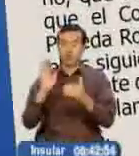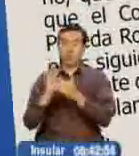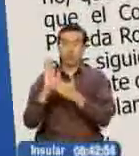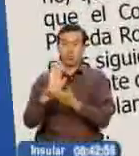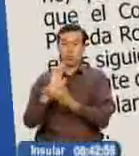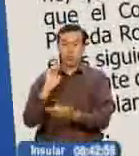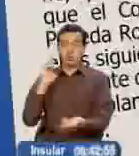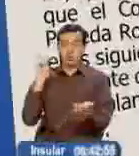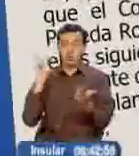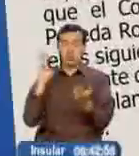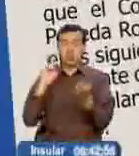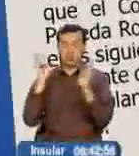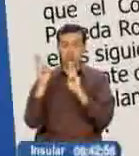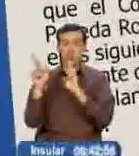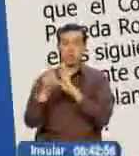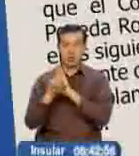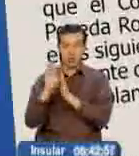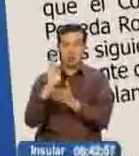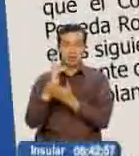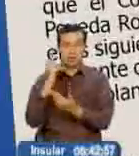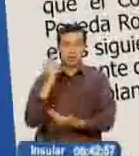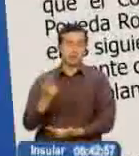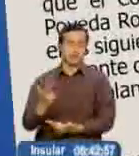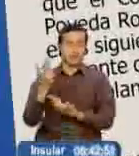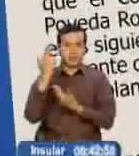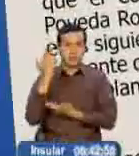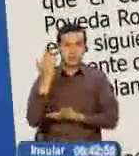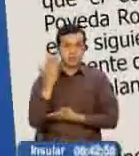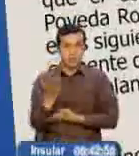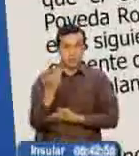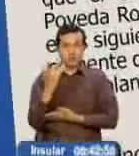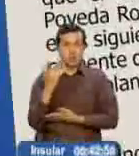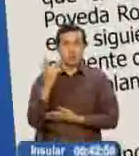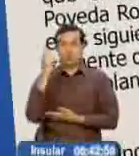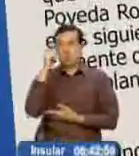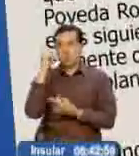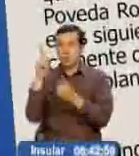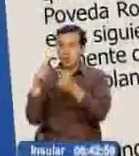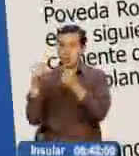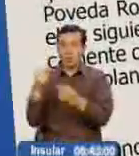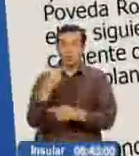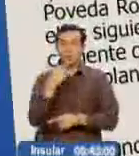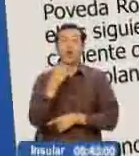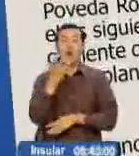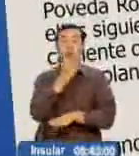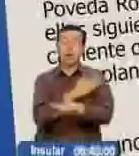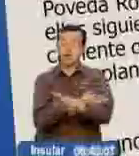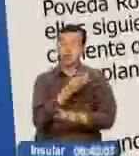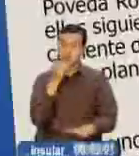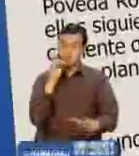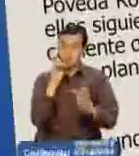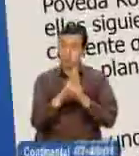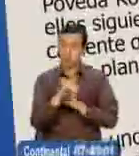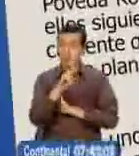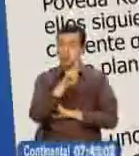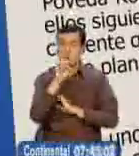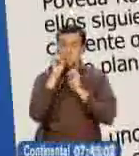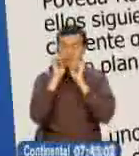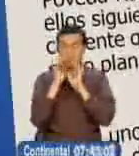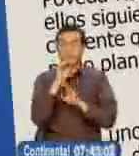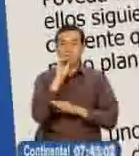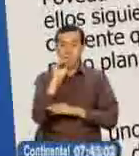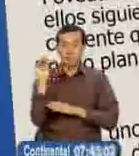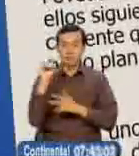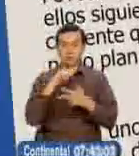la Reforma a la Ley de Seguridad Social de las Fuerzas Armadas y el Gobierno, que denuncié el pasado 20 de septiembre, debo informar